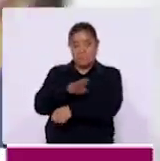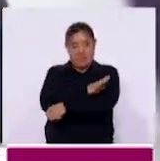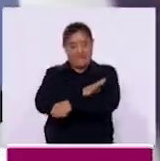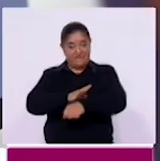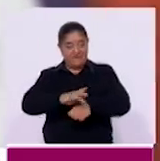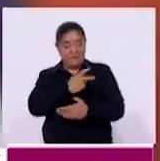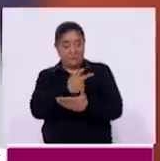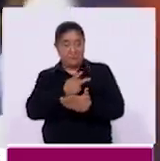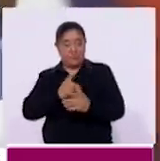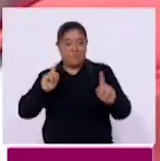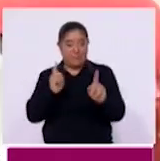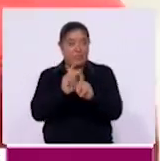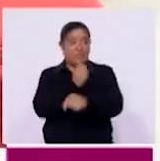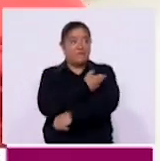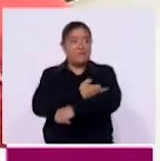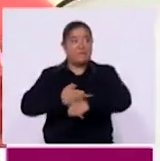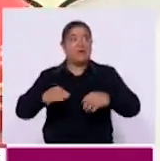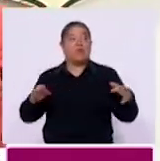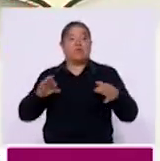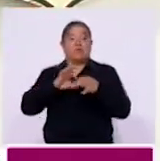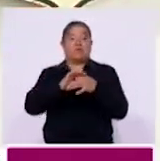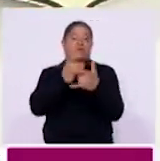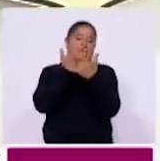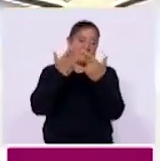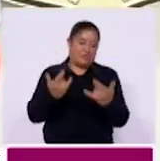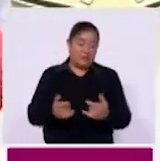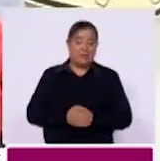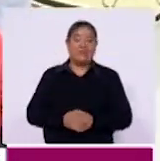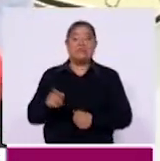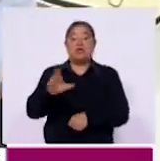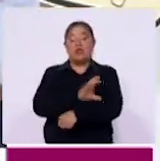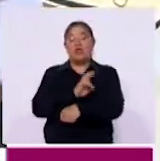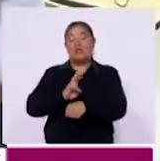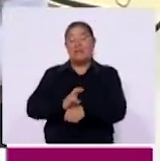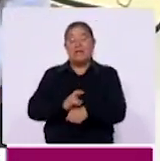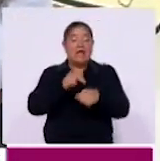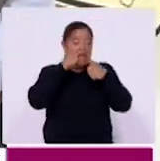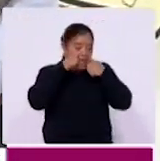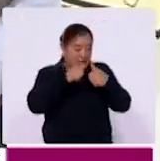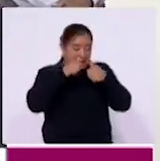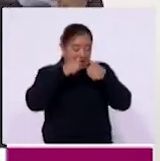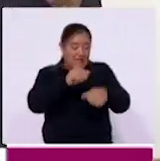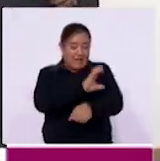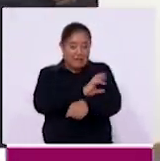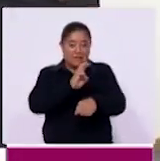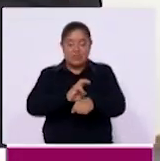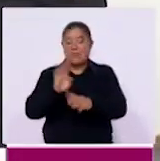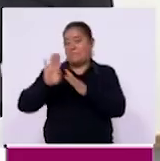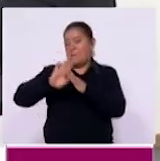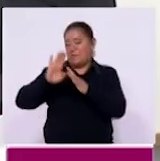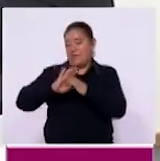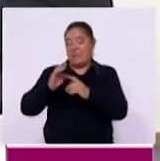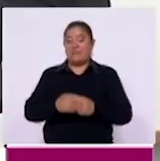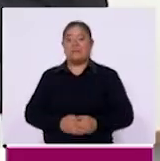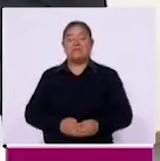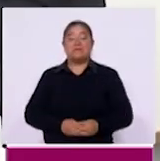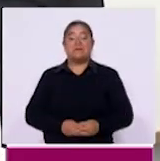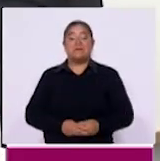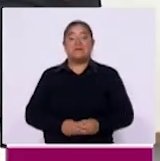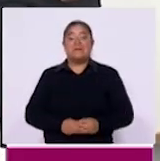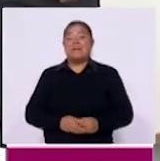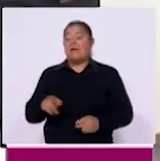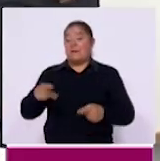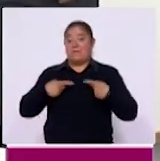del programa Reencuentro Familiar Uniendo Historias, que coordina la Dirección de Atención a Migrantes. En próximos días, las personas